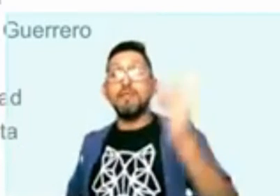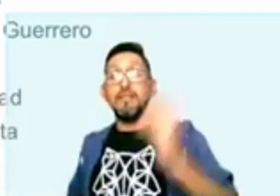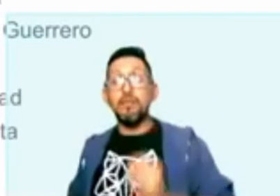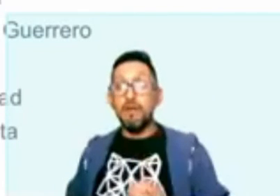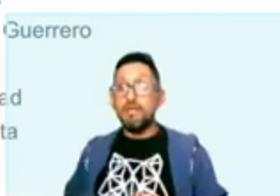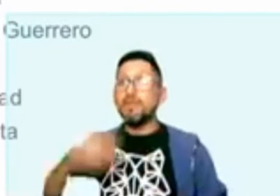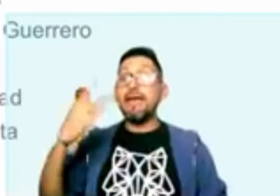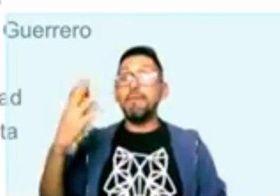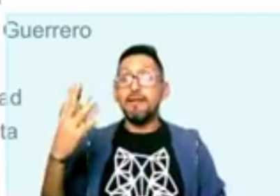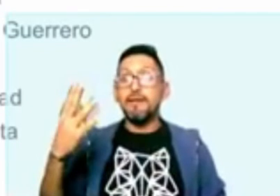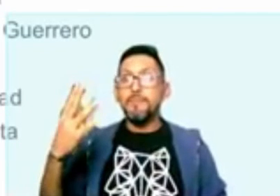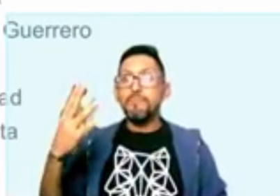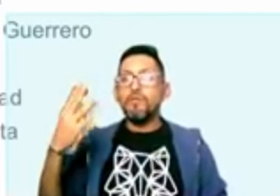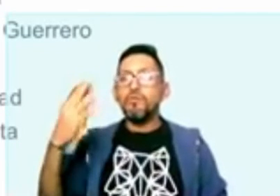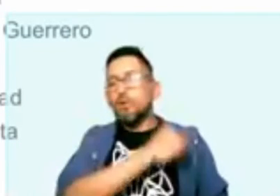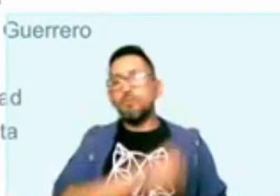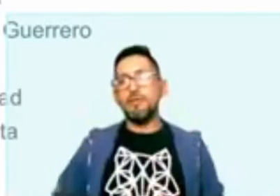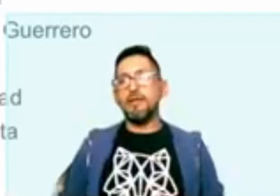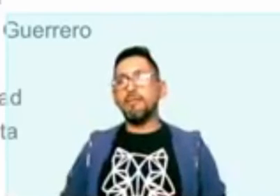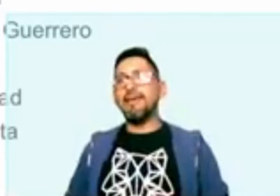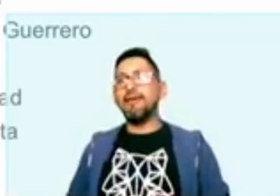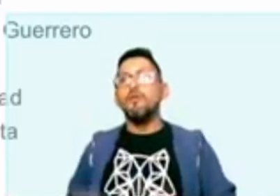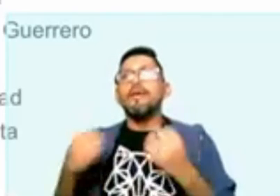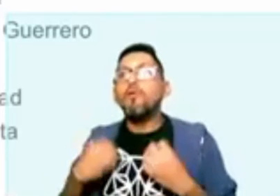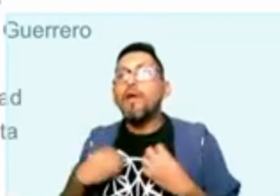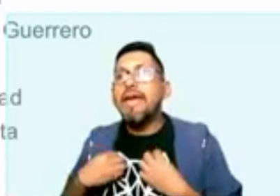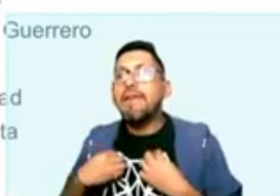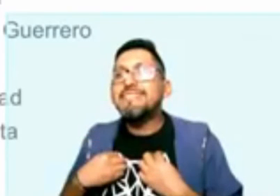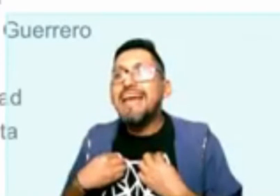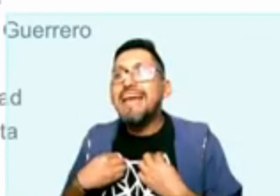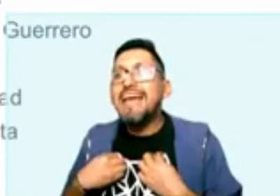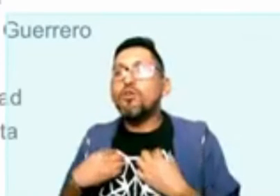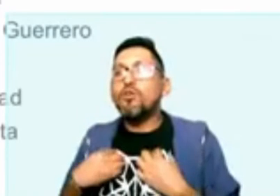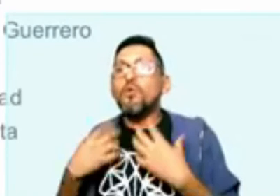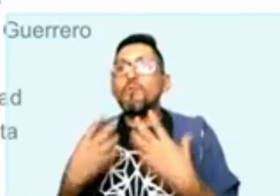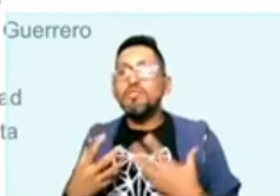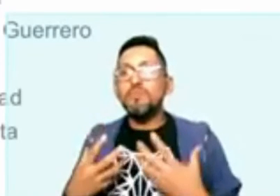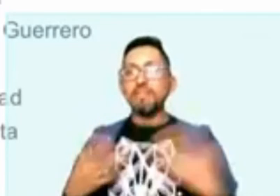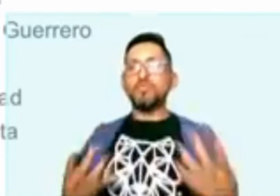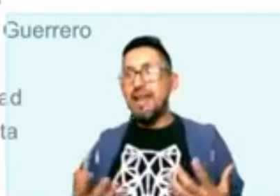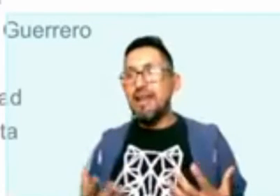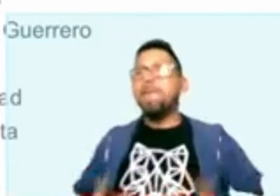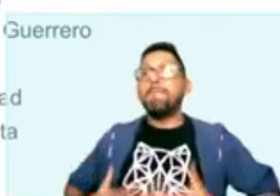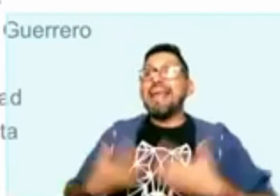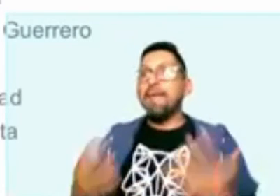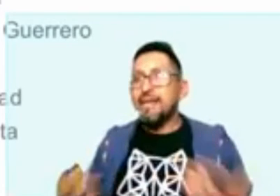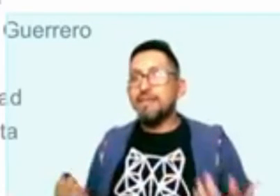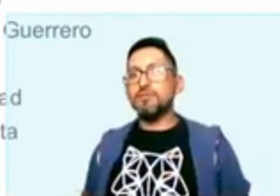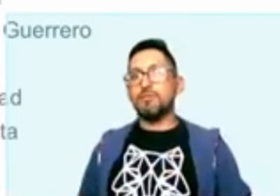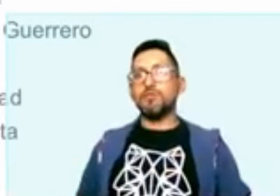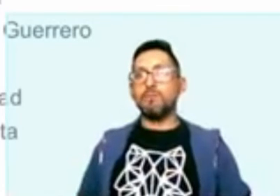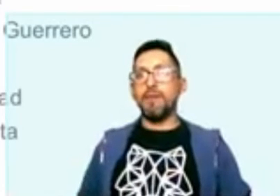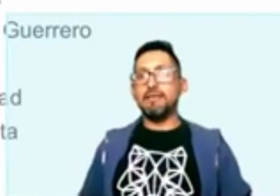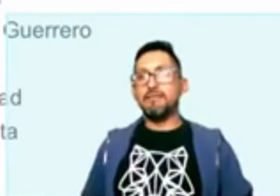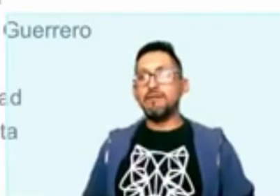estamos perdiendo esto, hay que cambiar. Tú como ciudadano mexicano, ¿qué vas a agarrar como compromiso personal para cambiar las